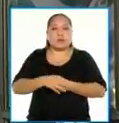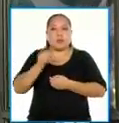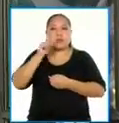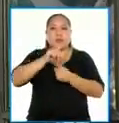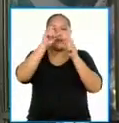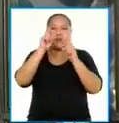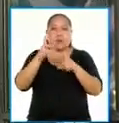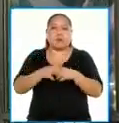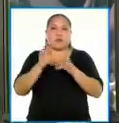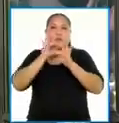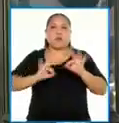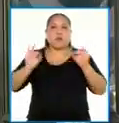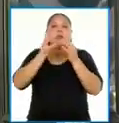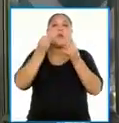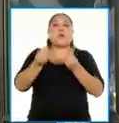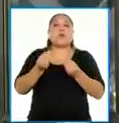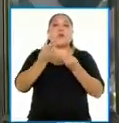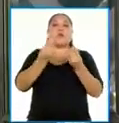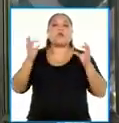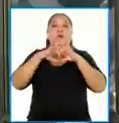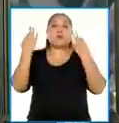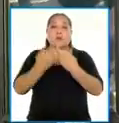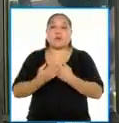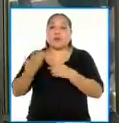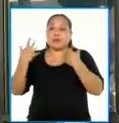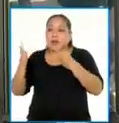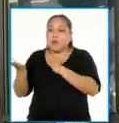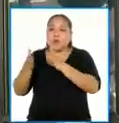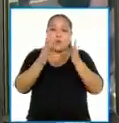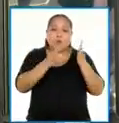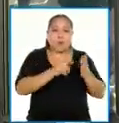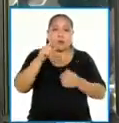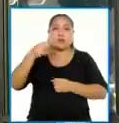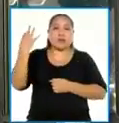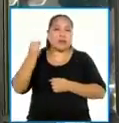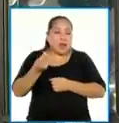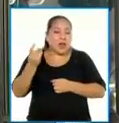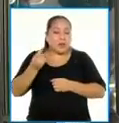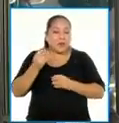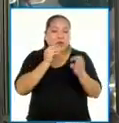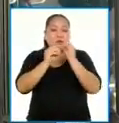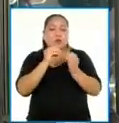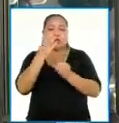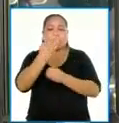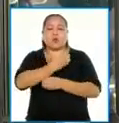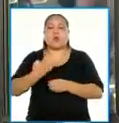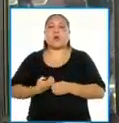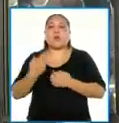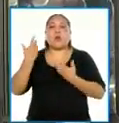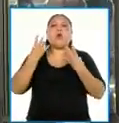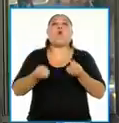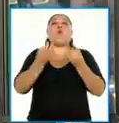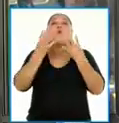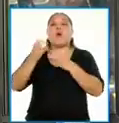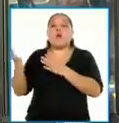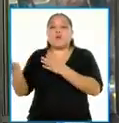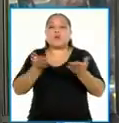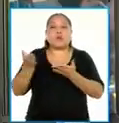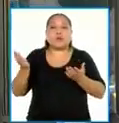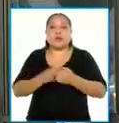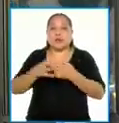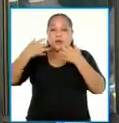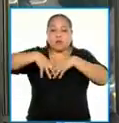es apremiante porque muchas familias cuyos familiares están muriendo esperan la celeridad del gobierno, ¿no? ¿Cuántas plantas se van a traer en total,